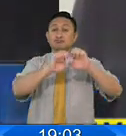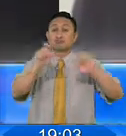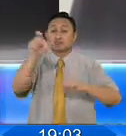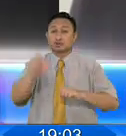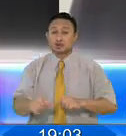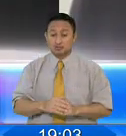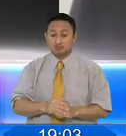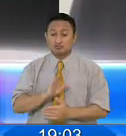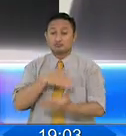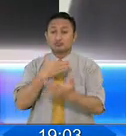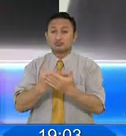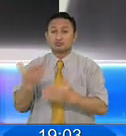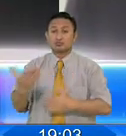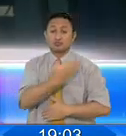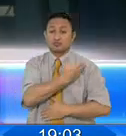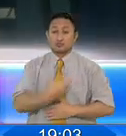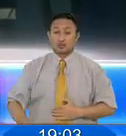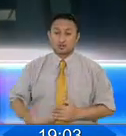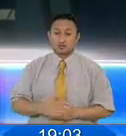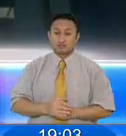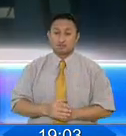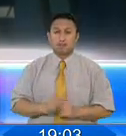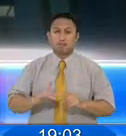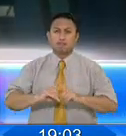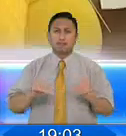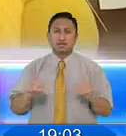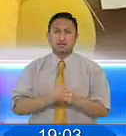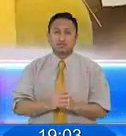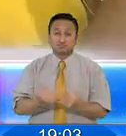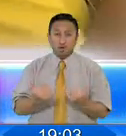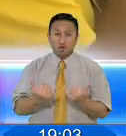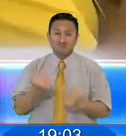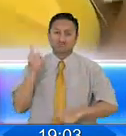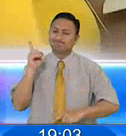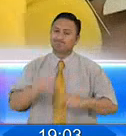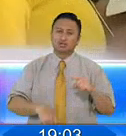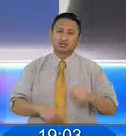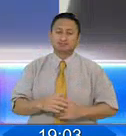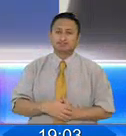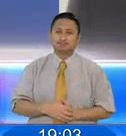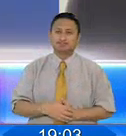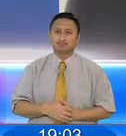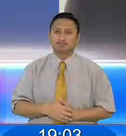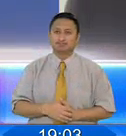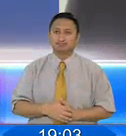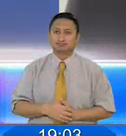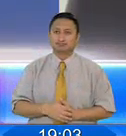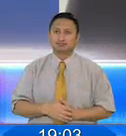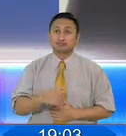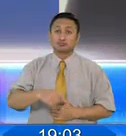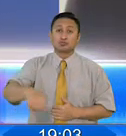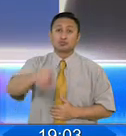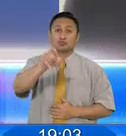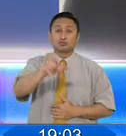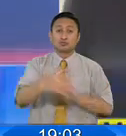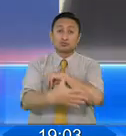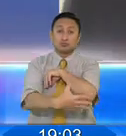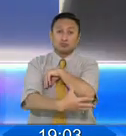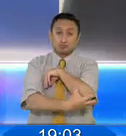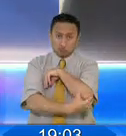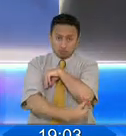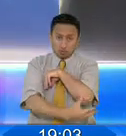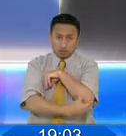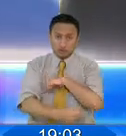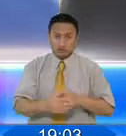de Carondelet, pero al parecer quedará en medio camino. Ustedes los pobres, ¿qué es lo que